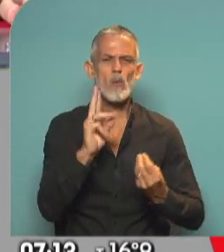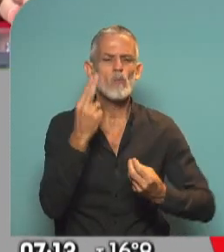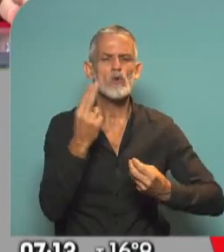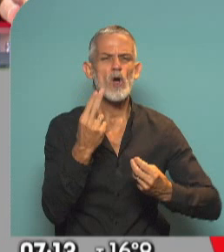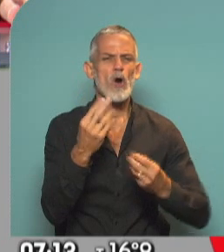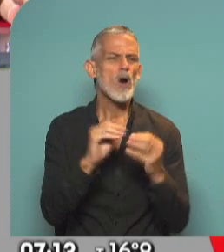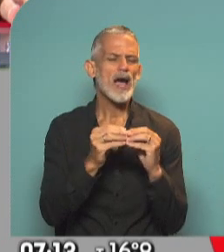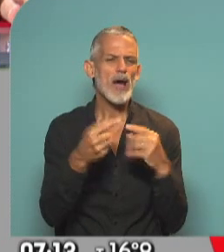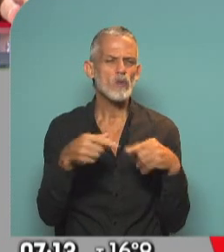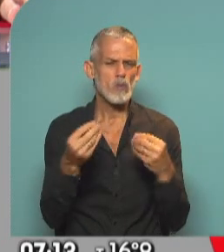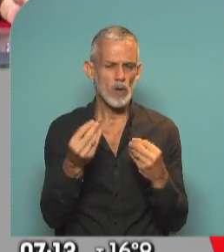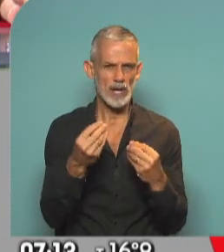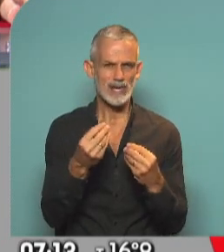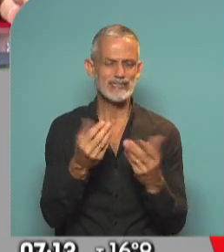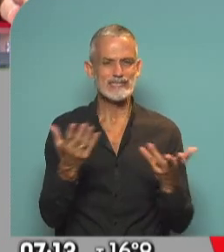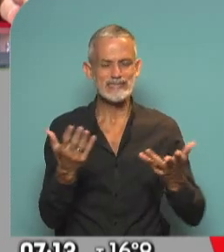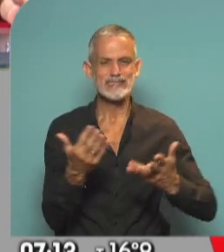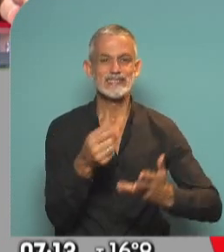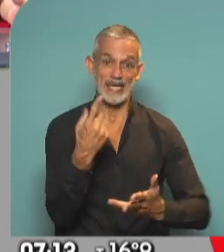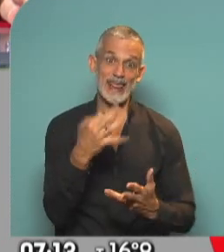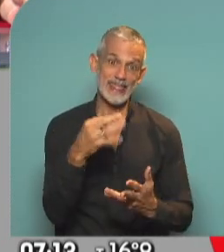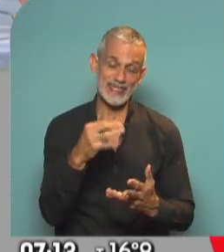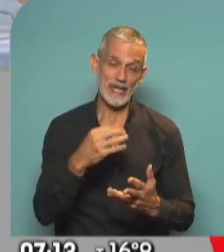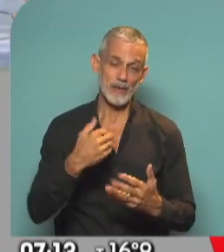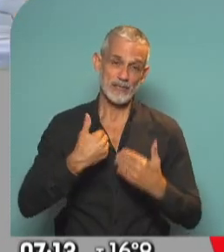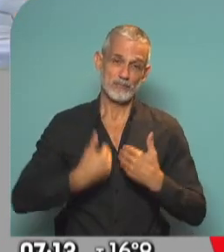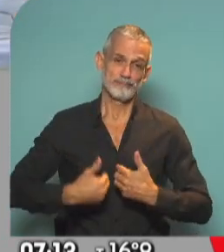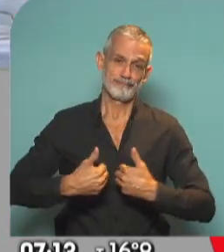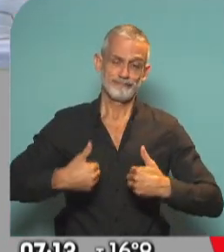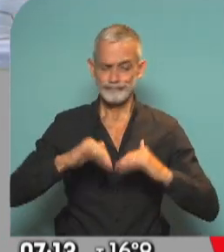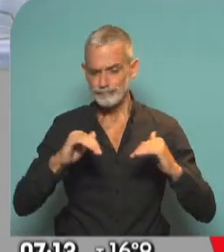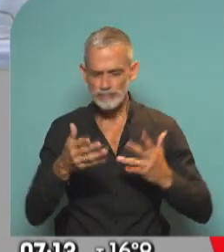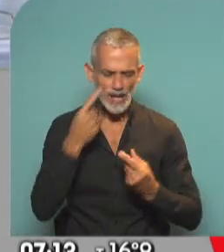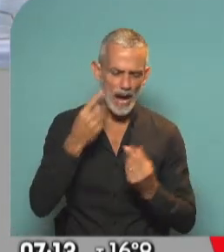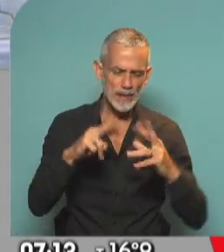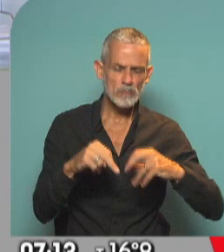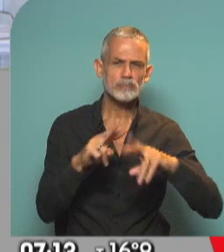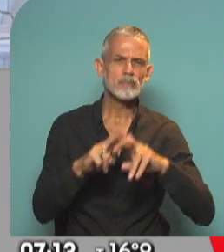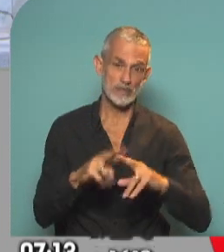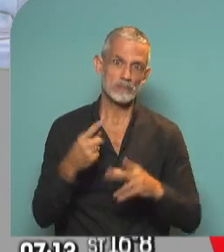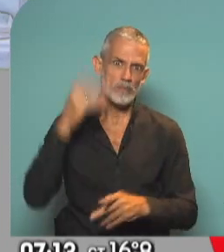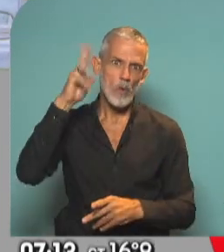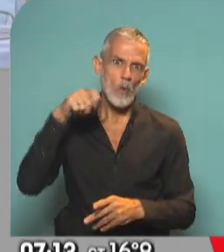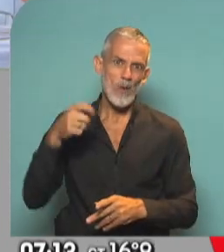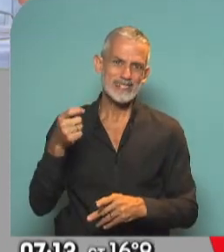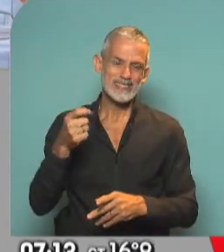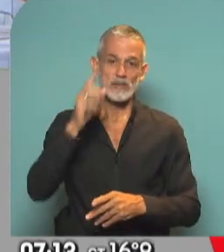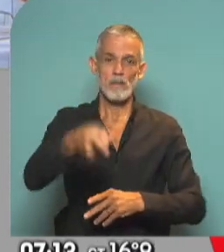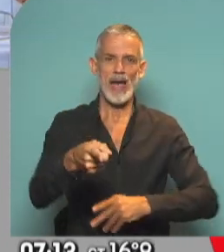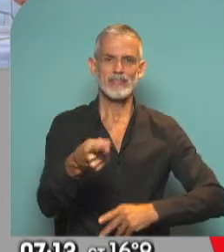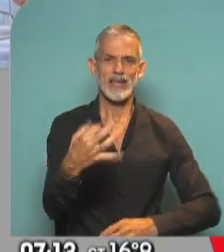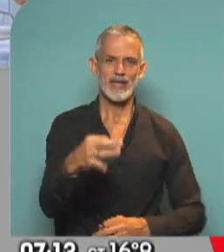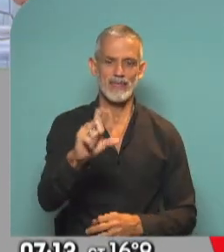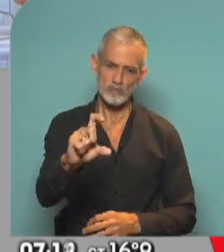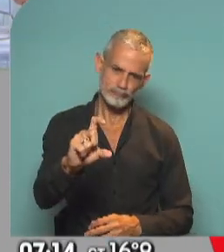el causante de la muerte de este paciente? Necesariamente hay que hacer una autopsia porque como aquí hubo una intervención judicial que ordenó